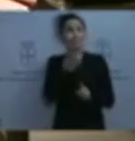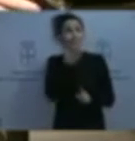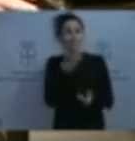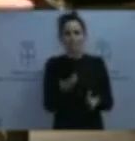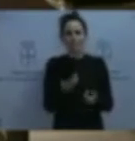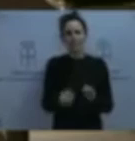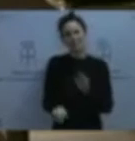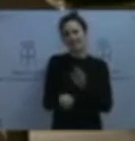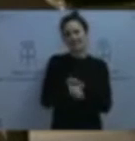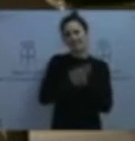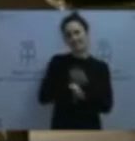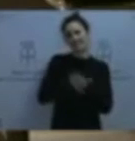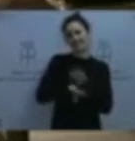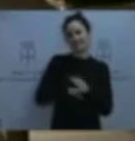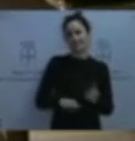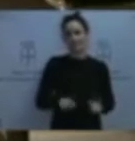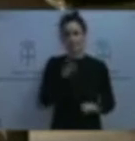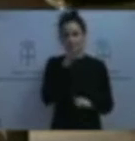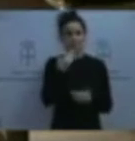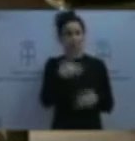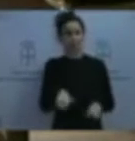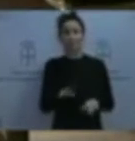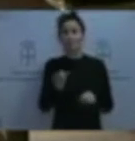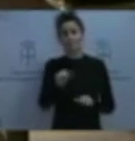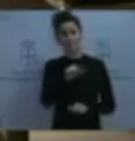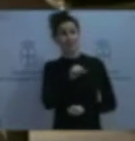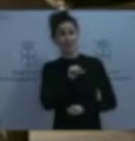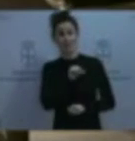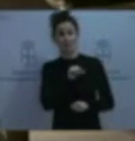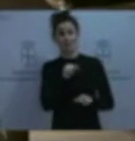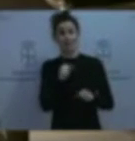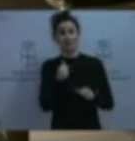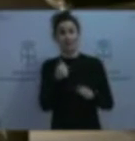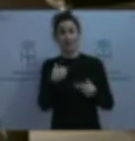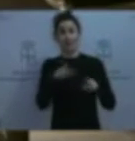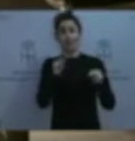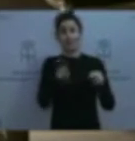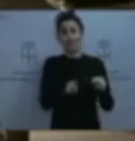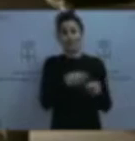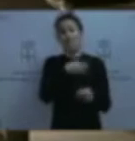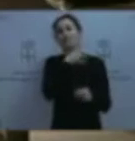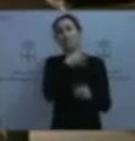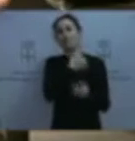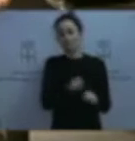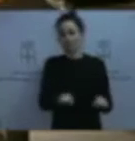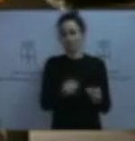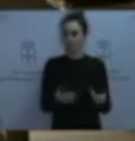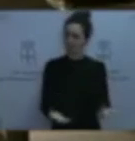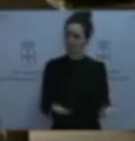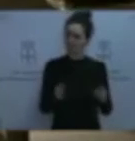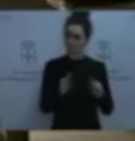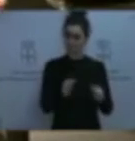sus chapuzas porque, a pesar de estar cobrando el paro, no llegaba a final de mes. De tal manera que se instalaba la idea de que el